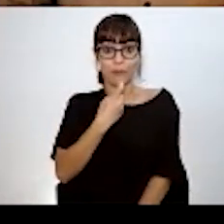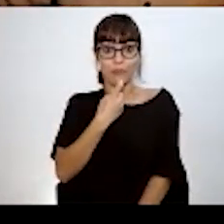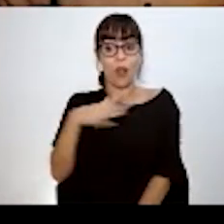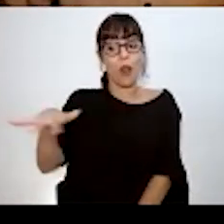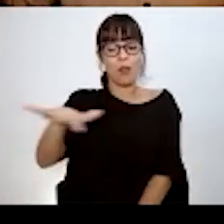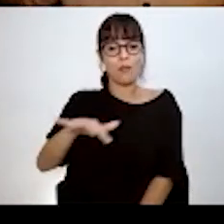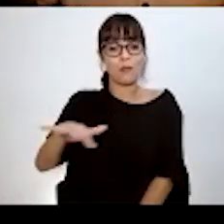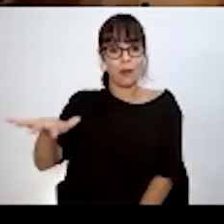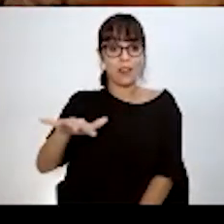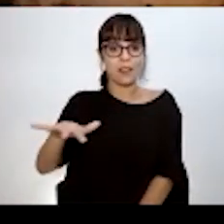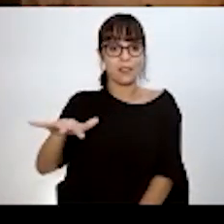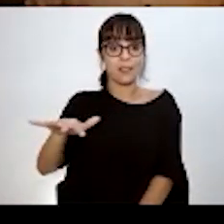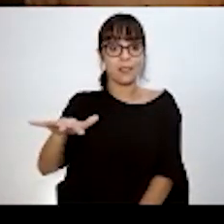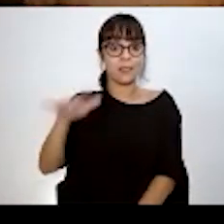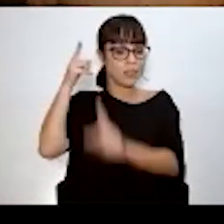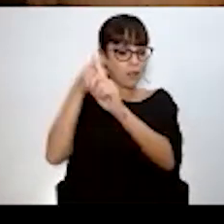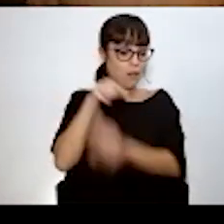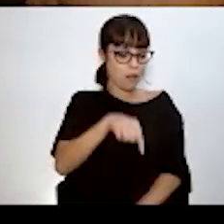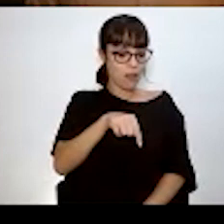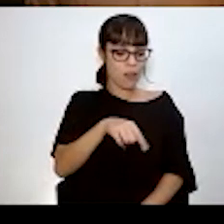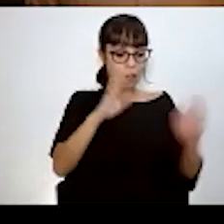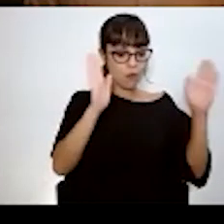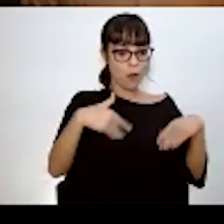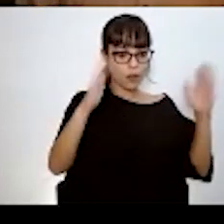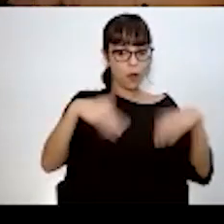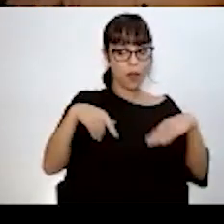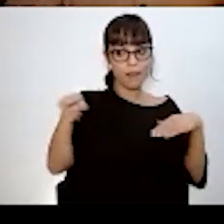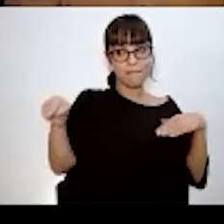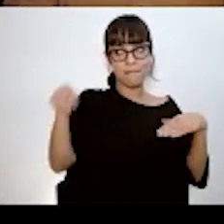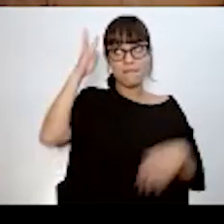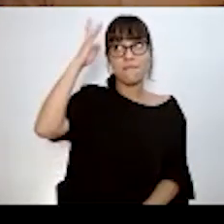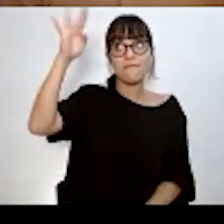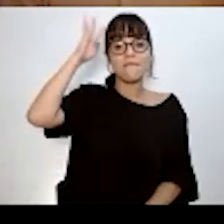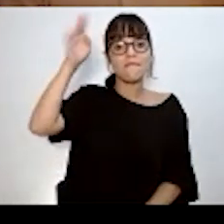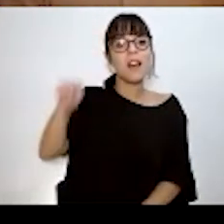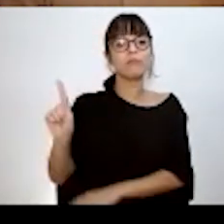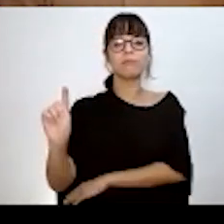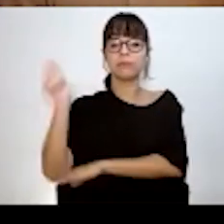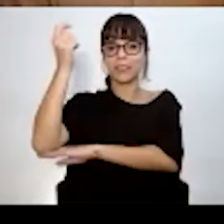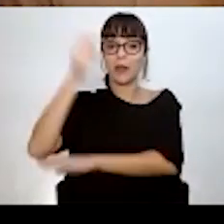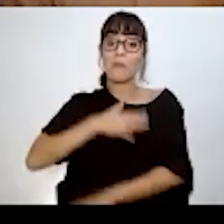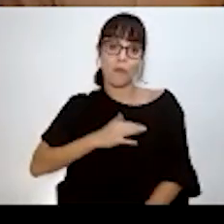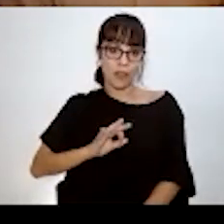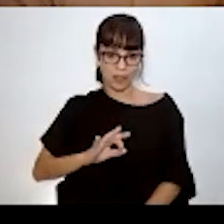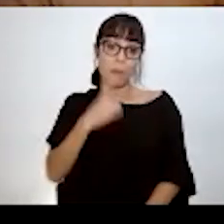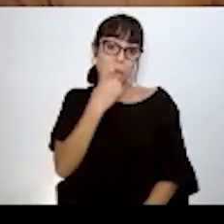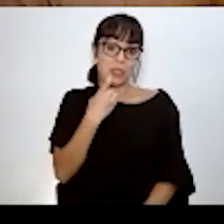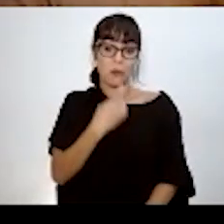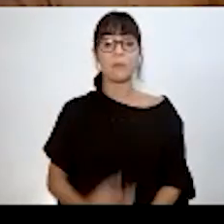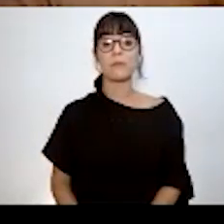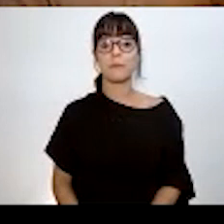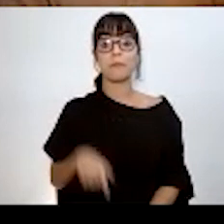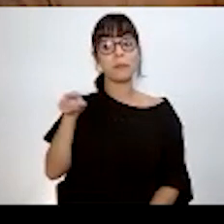conseguir en ese lugar aquello que no podemos conseguir en nuestras tierras, ¿no? Fíjense que la isla San Borondón, como